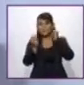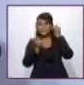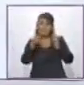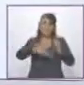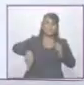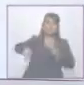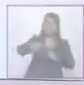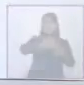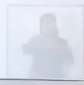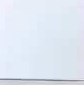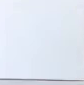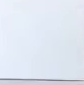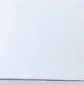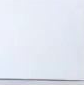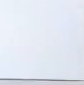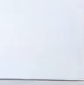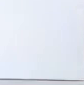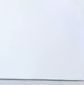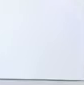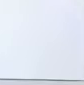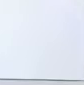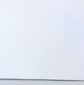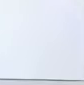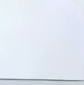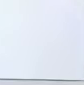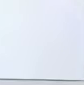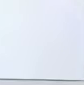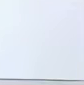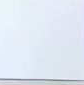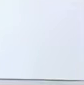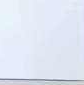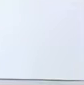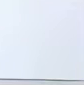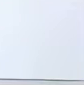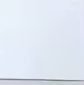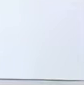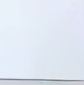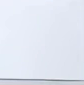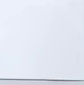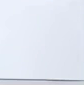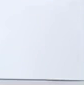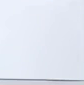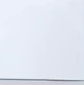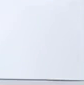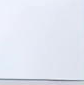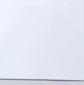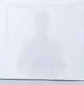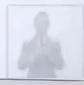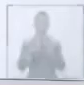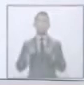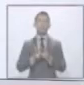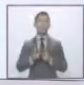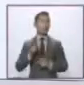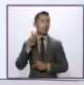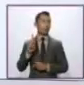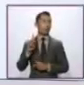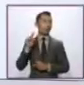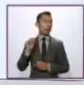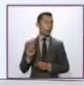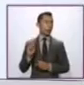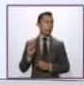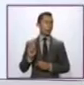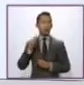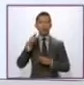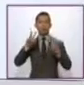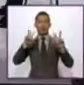país. Gracias, candidato. Toca el turno para Penélope Ramírez, candidata del Partido del Trabajo. El tema es